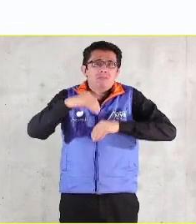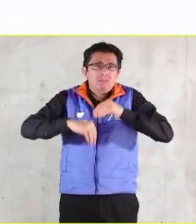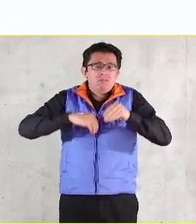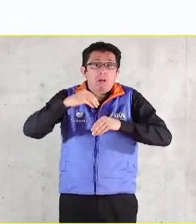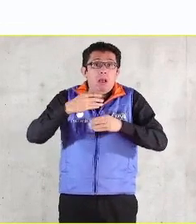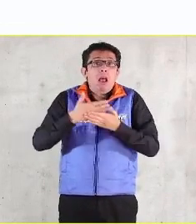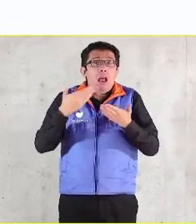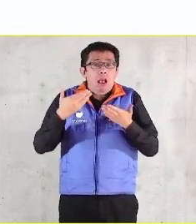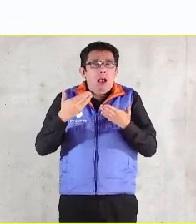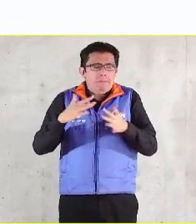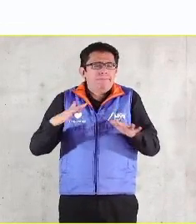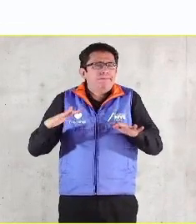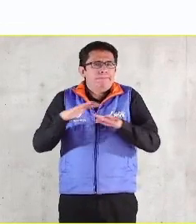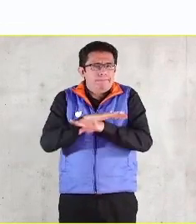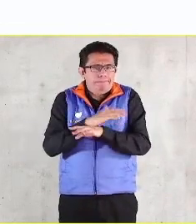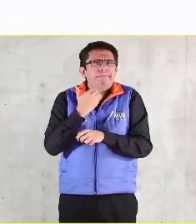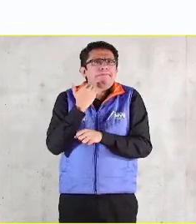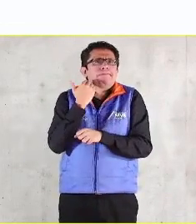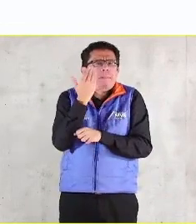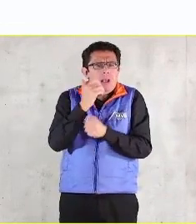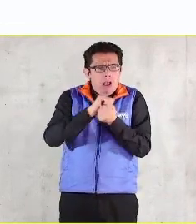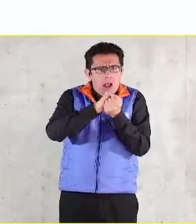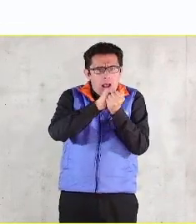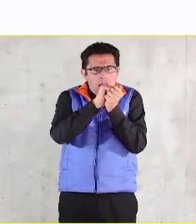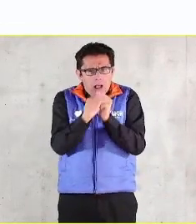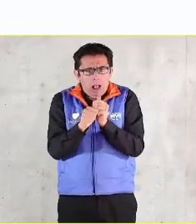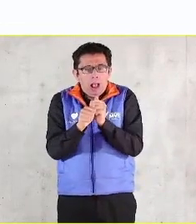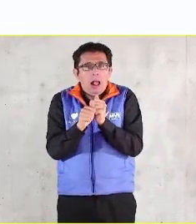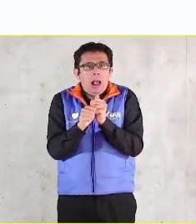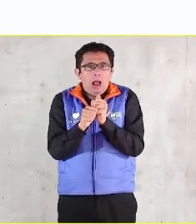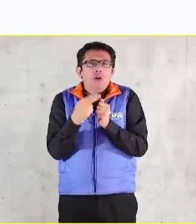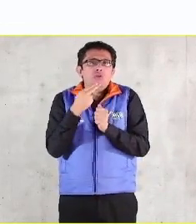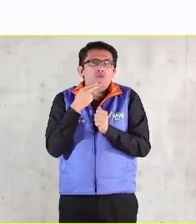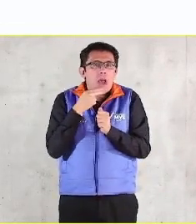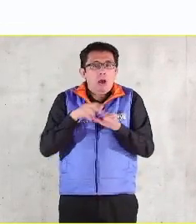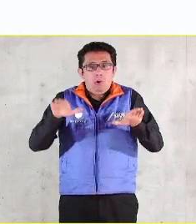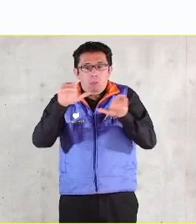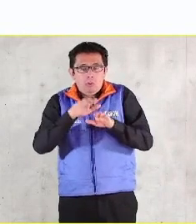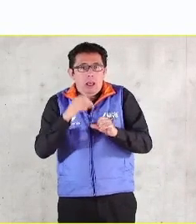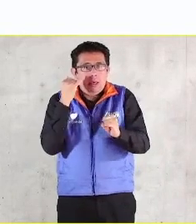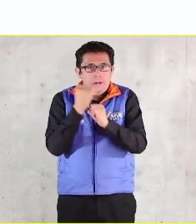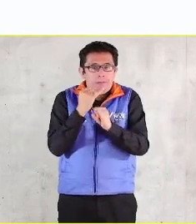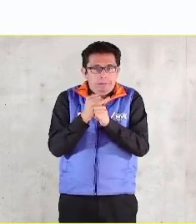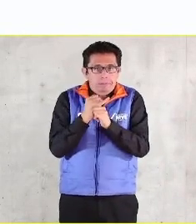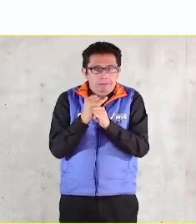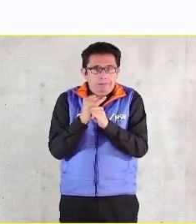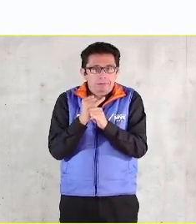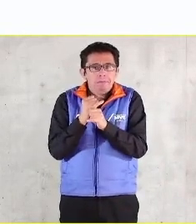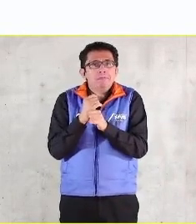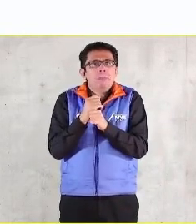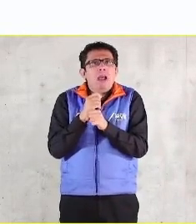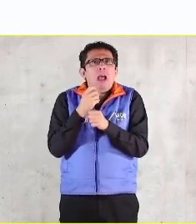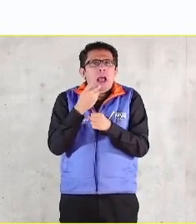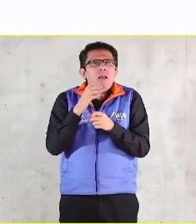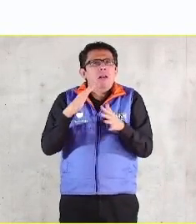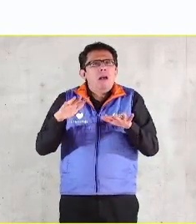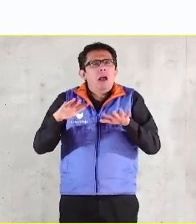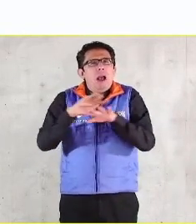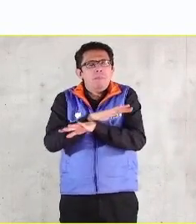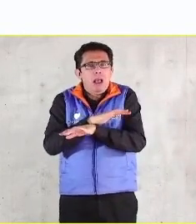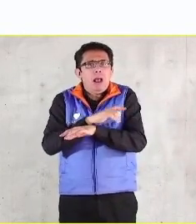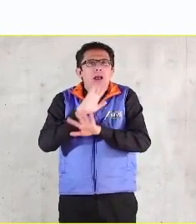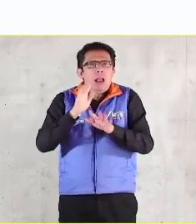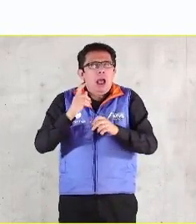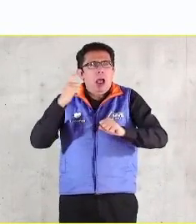pero esta vez quisimos darle una transformación digital a todo el distintivo y automatizar prácticamente todos